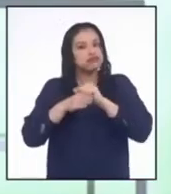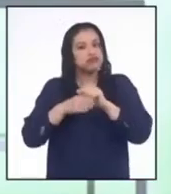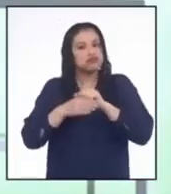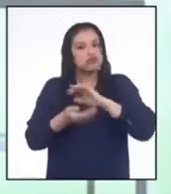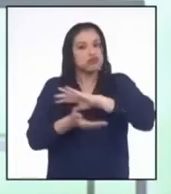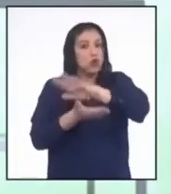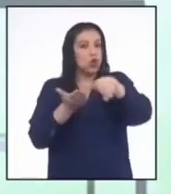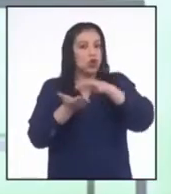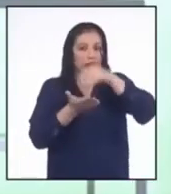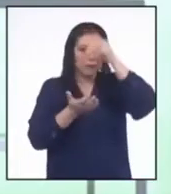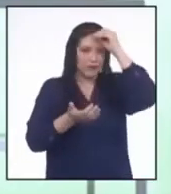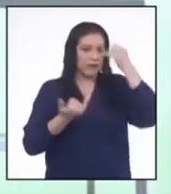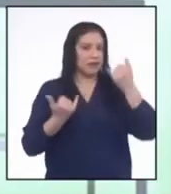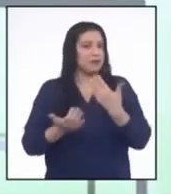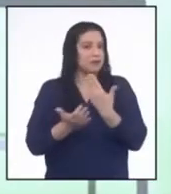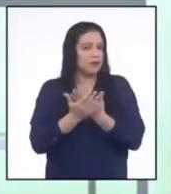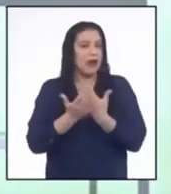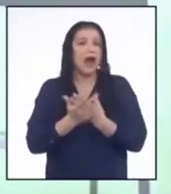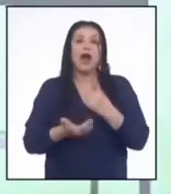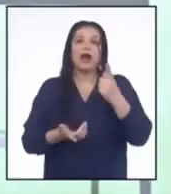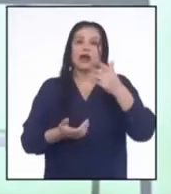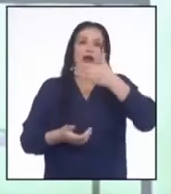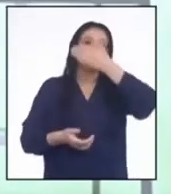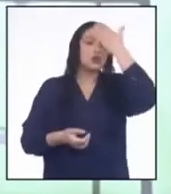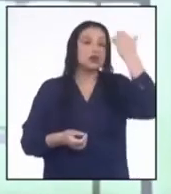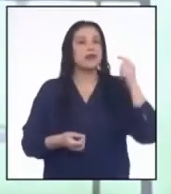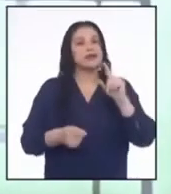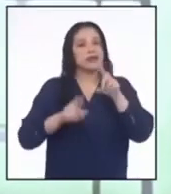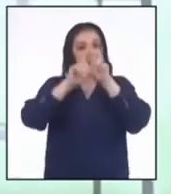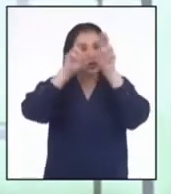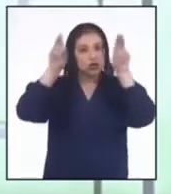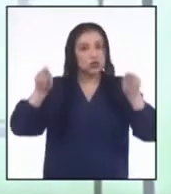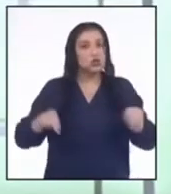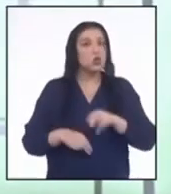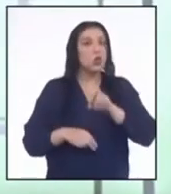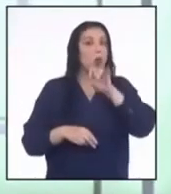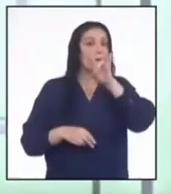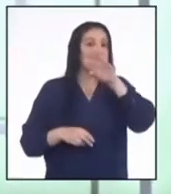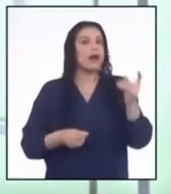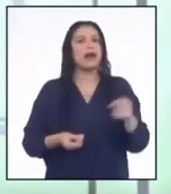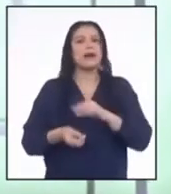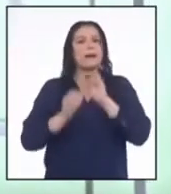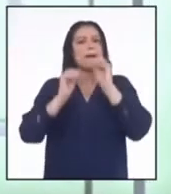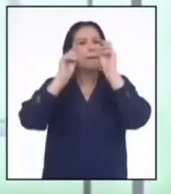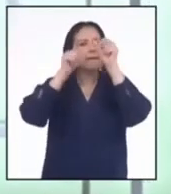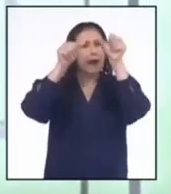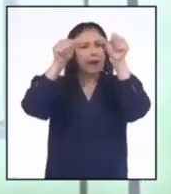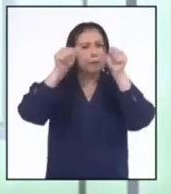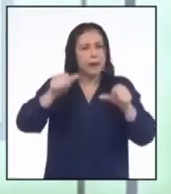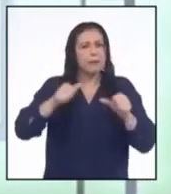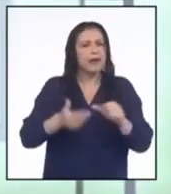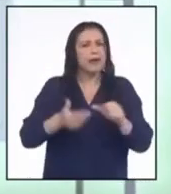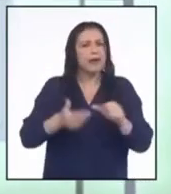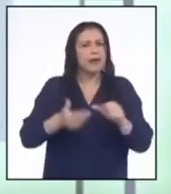aprendizajes. Y no te olvides de recopilar en tu periódico mural todas las evidencias de tu aprendizaje.